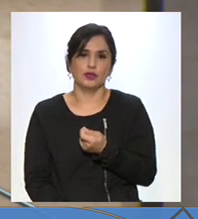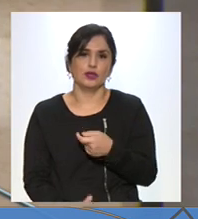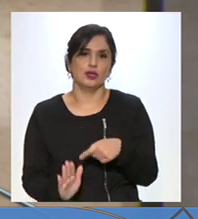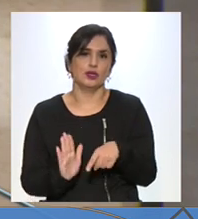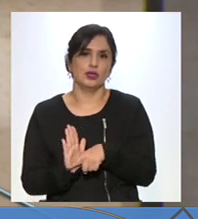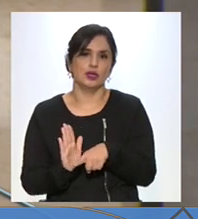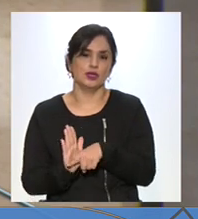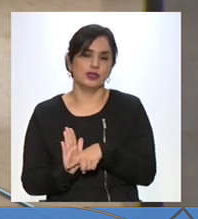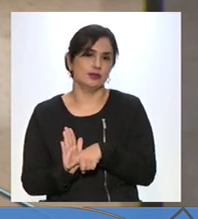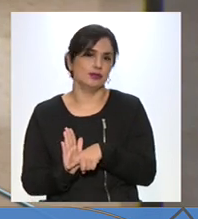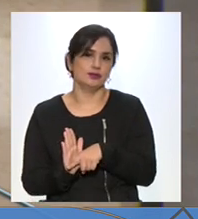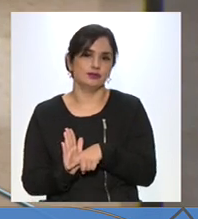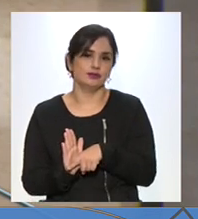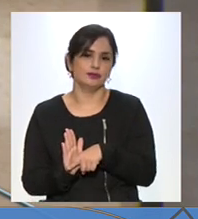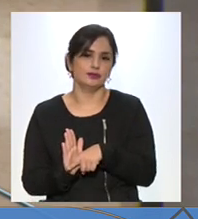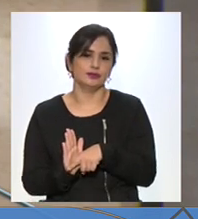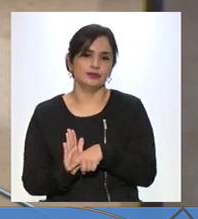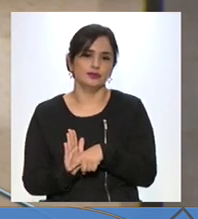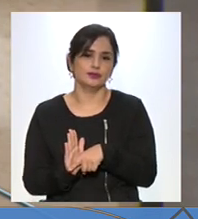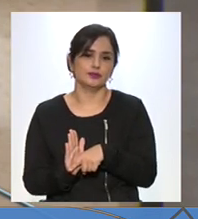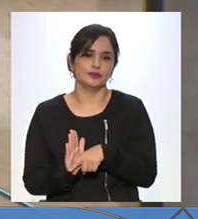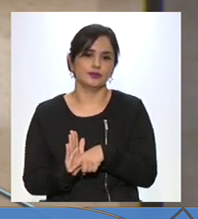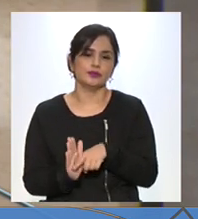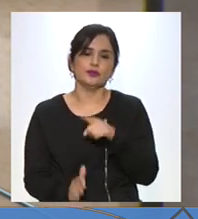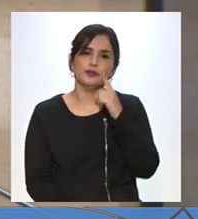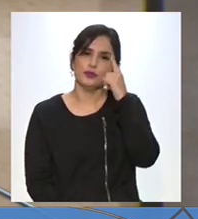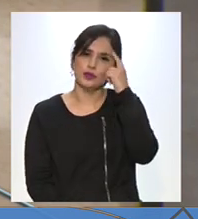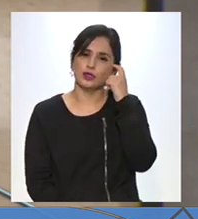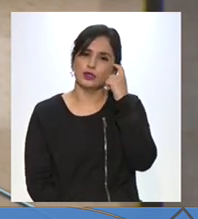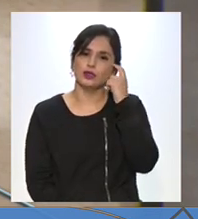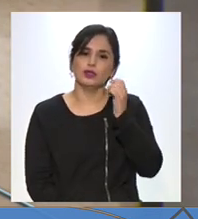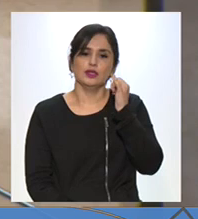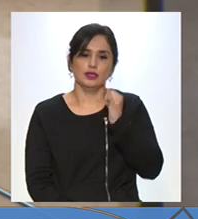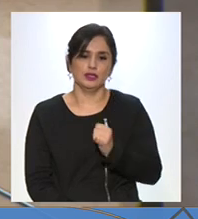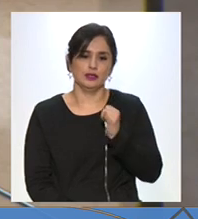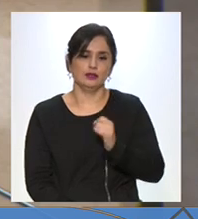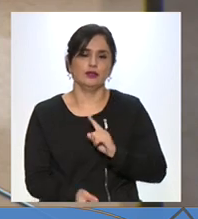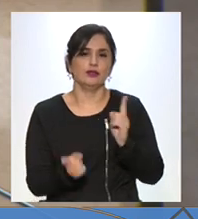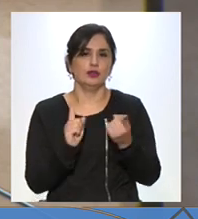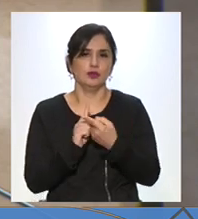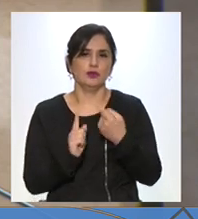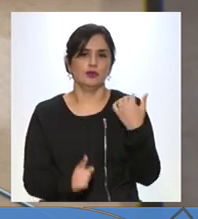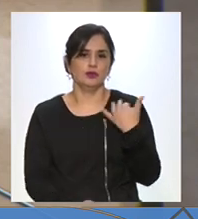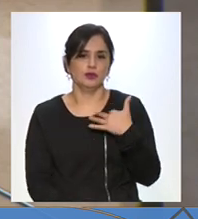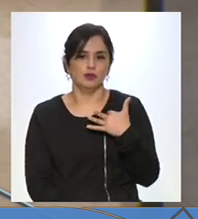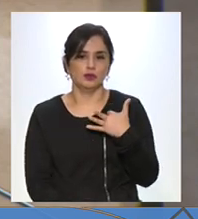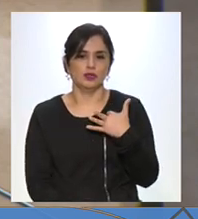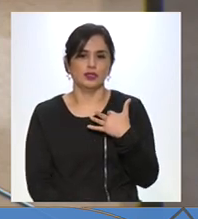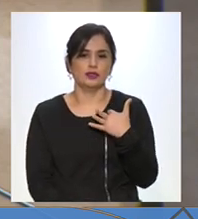de 3%. Entonces, creo que, por supuesto, es una modificación relevante de la tasa,